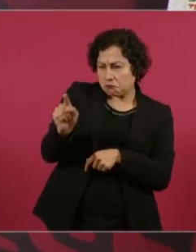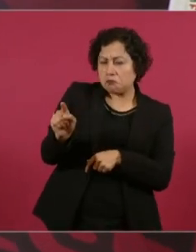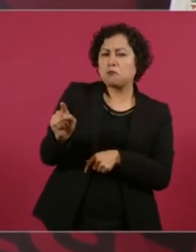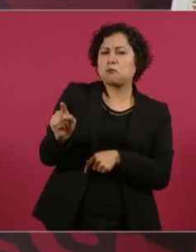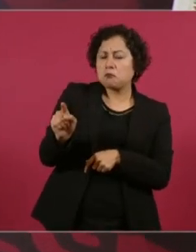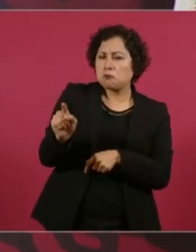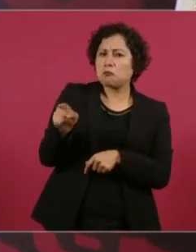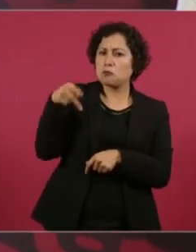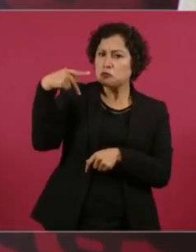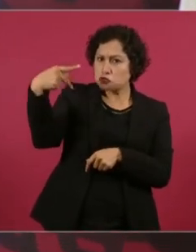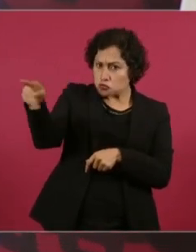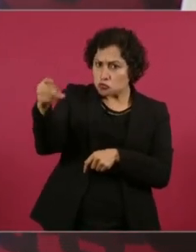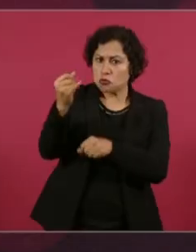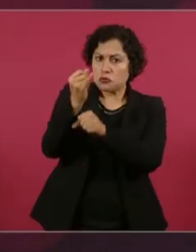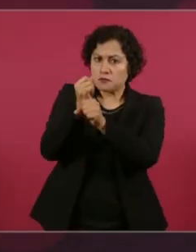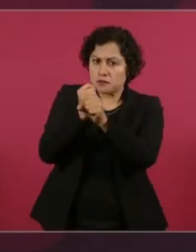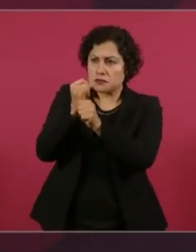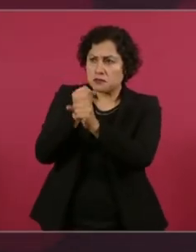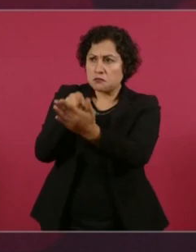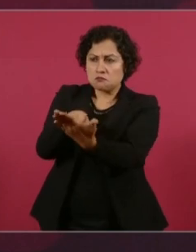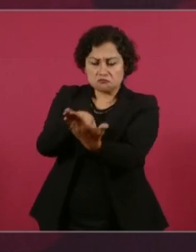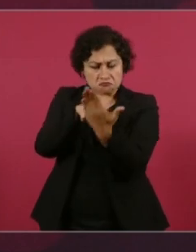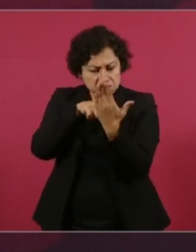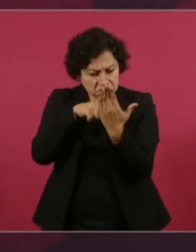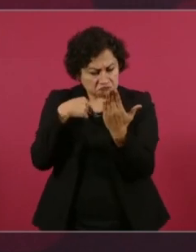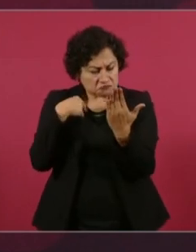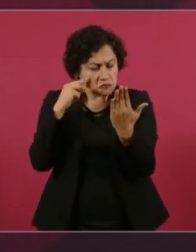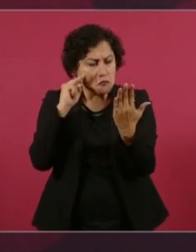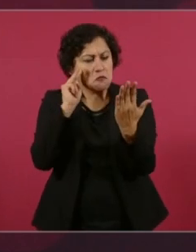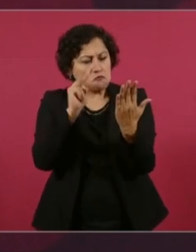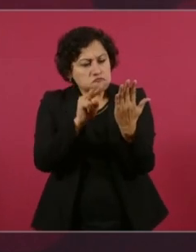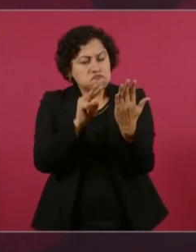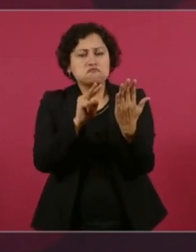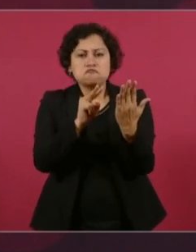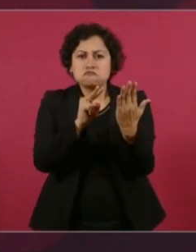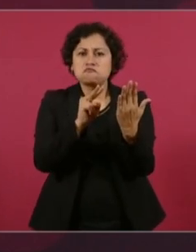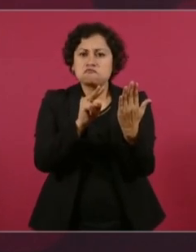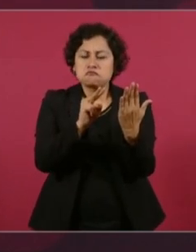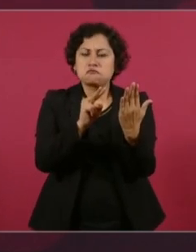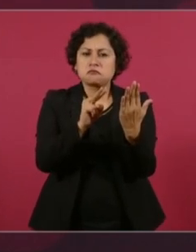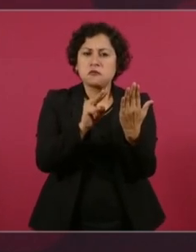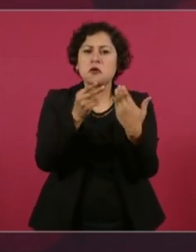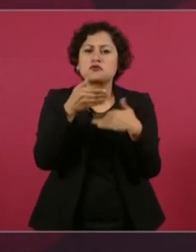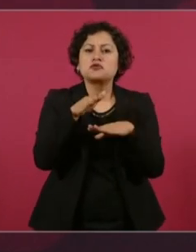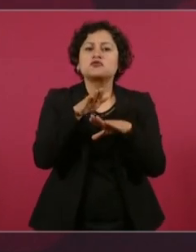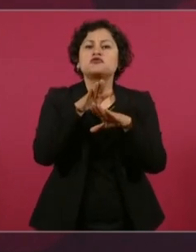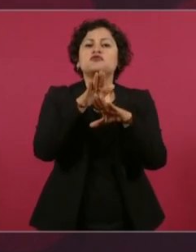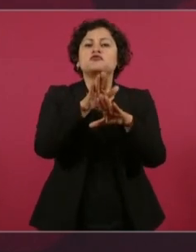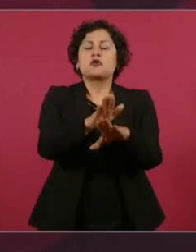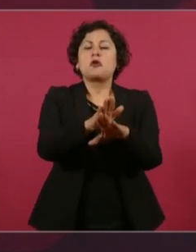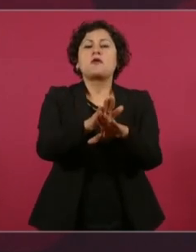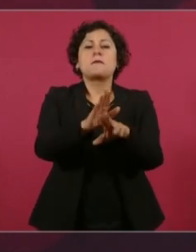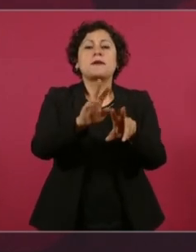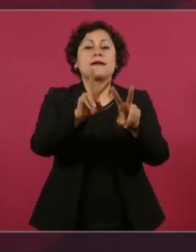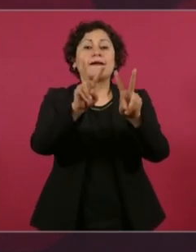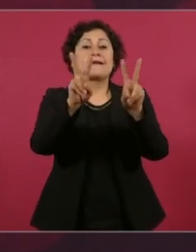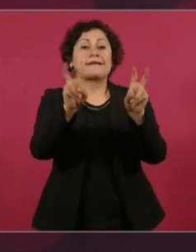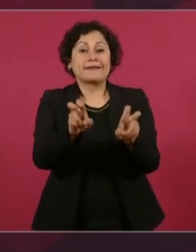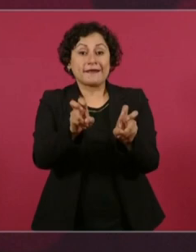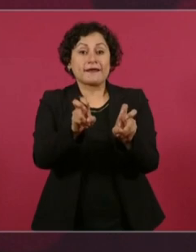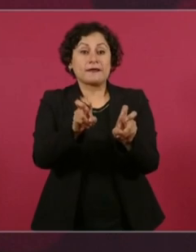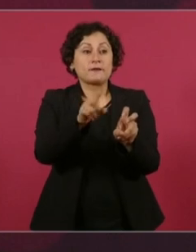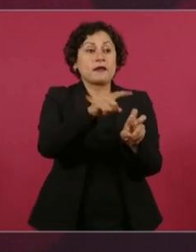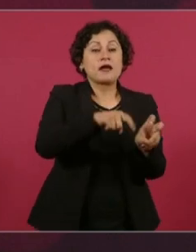los resultados de las menciones de medios en favor